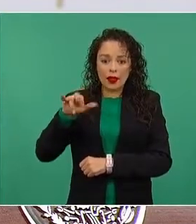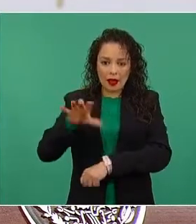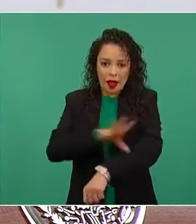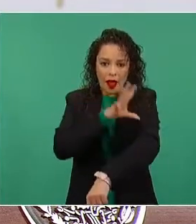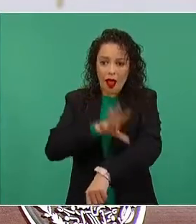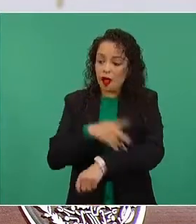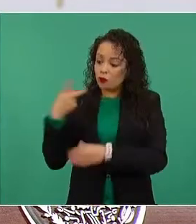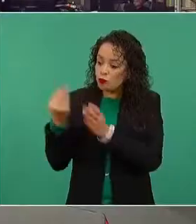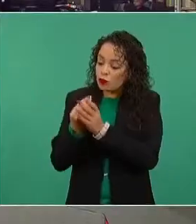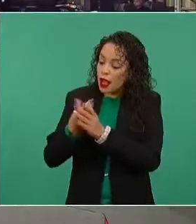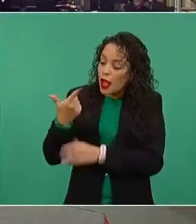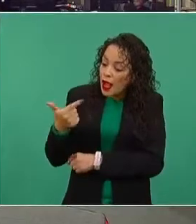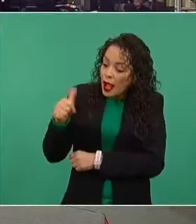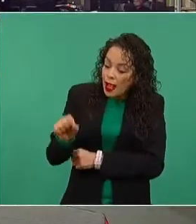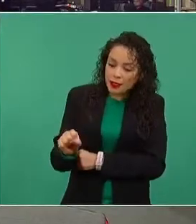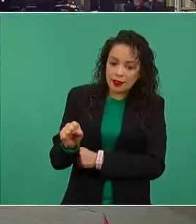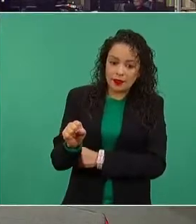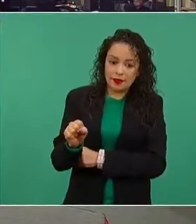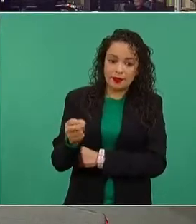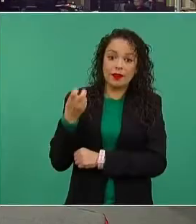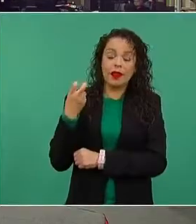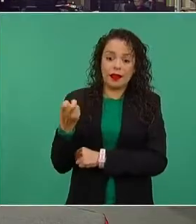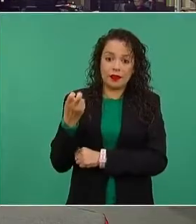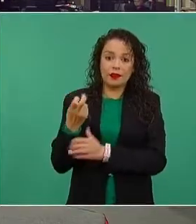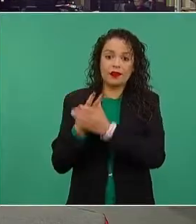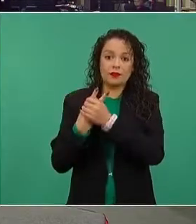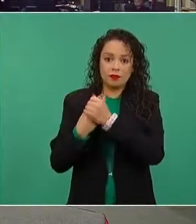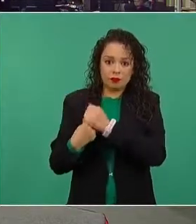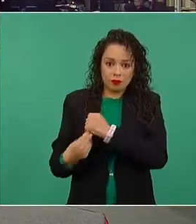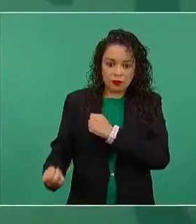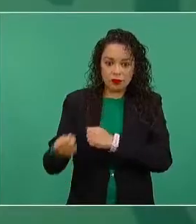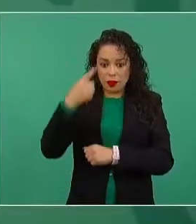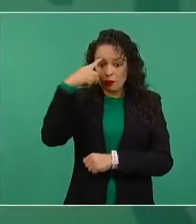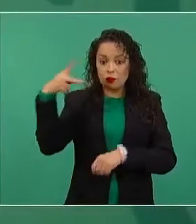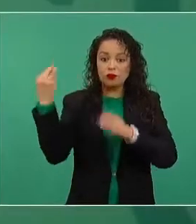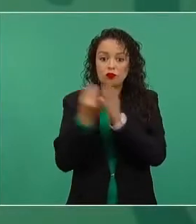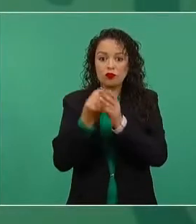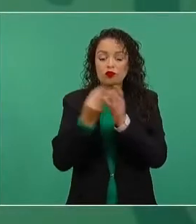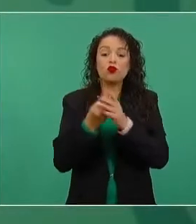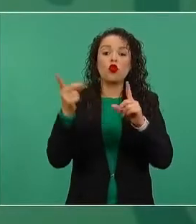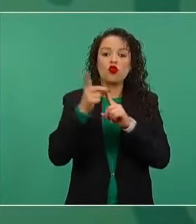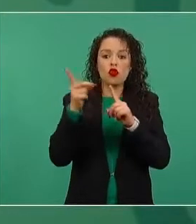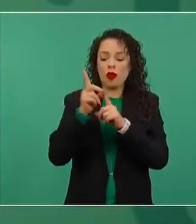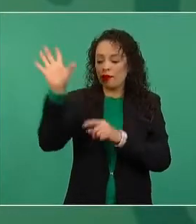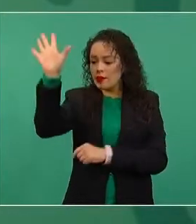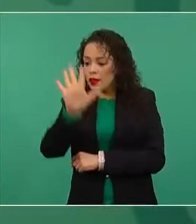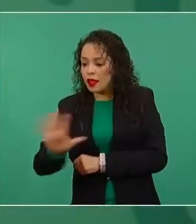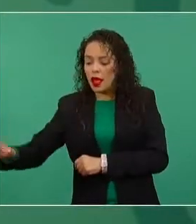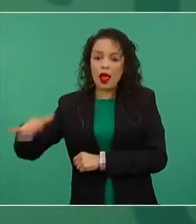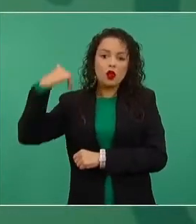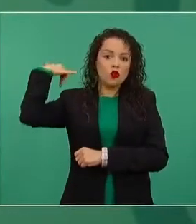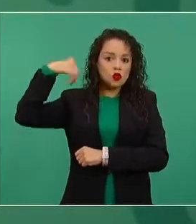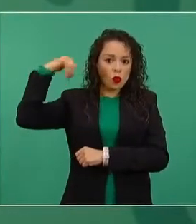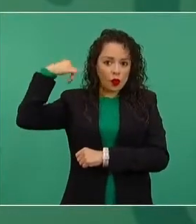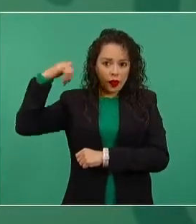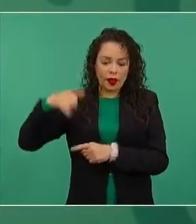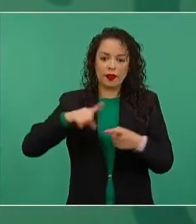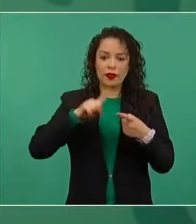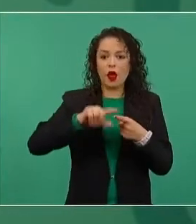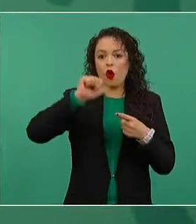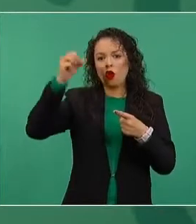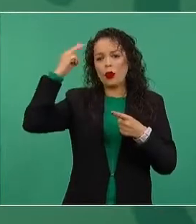ciclo combinado, ¿no? De ciclo combinado, sobre todo para la península de Yucatán. Una en Mérida y otra en